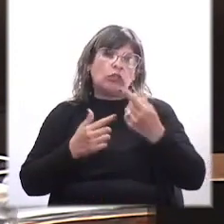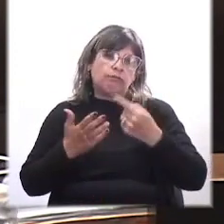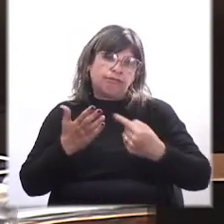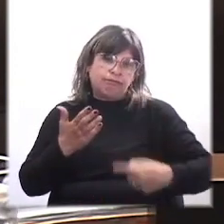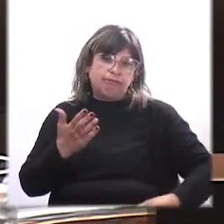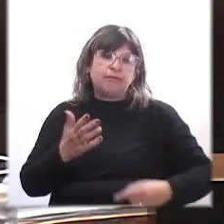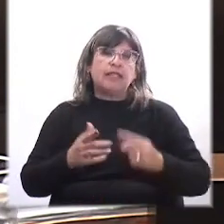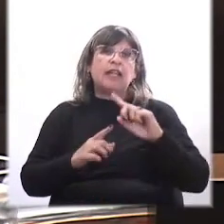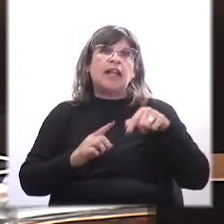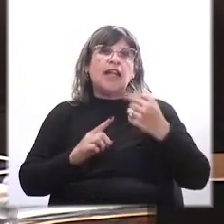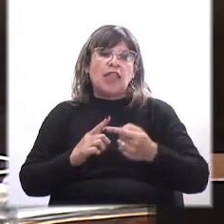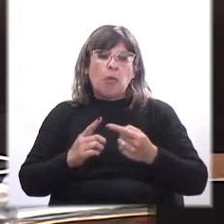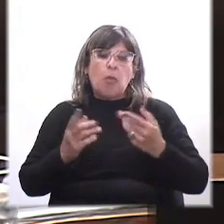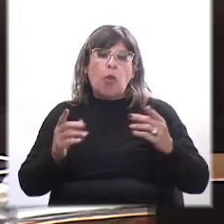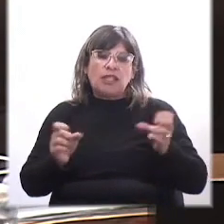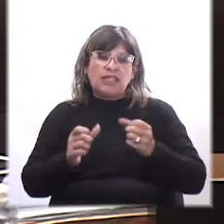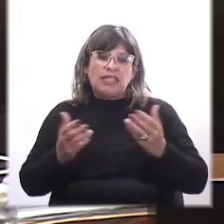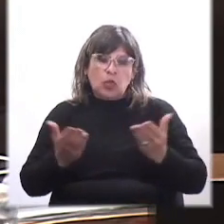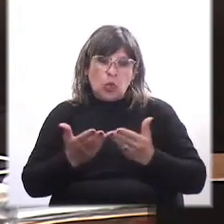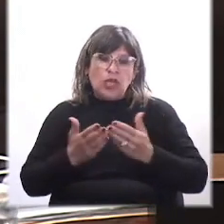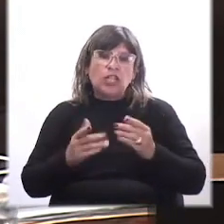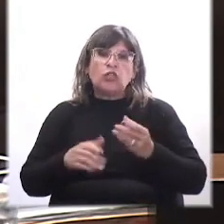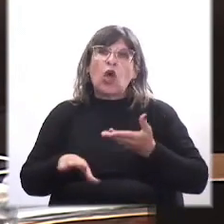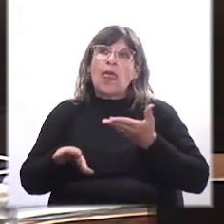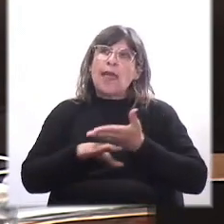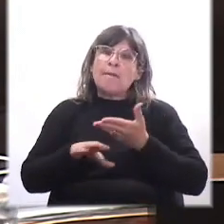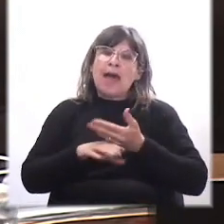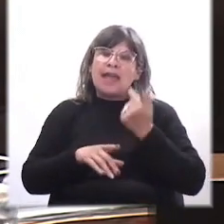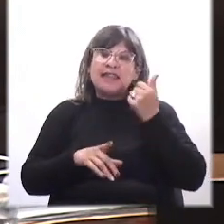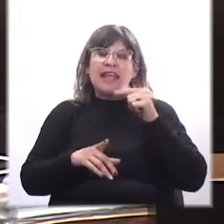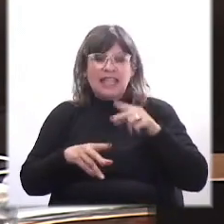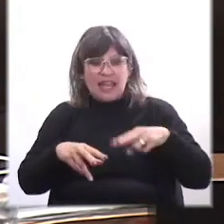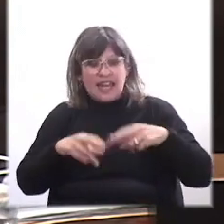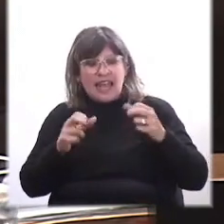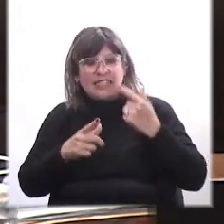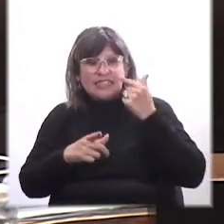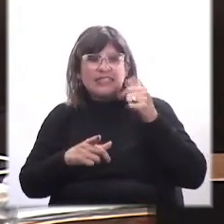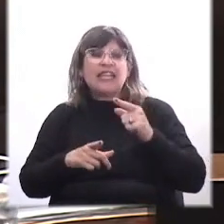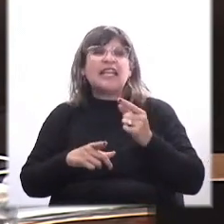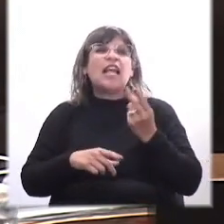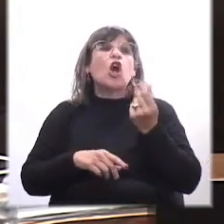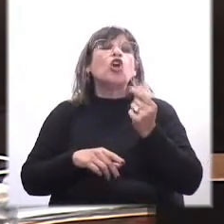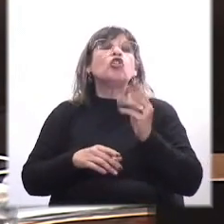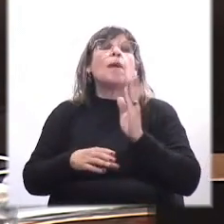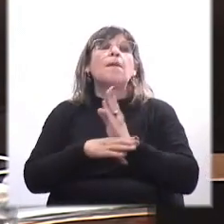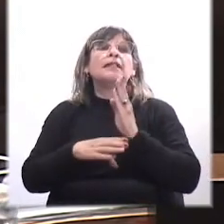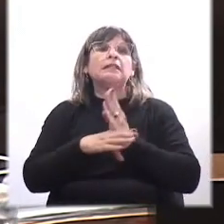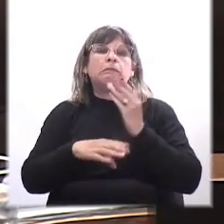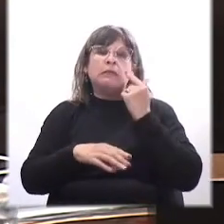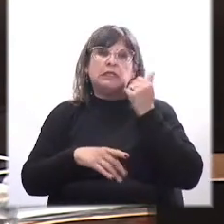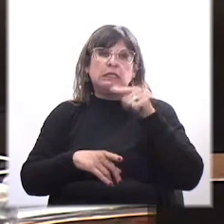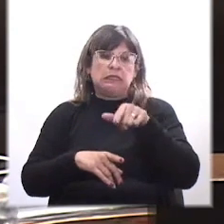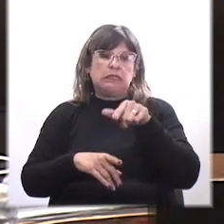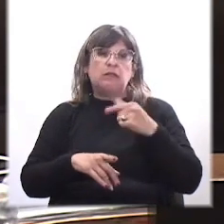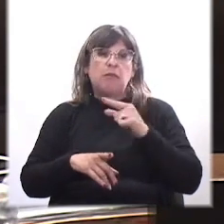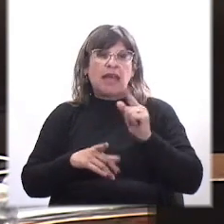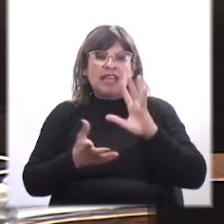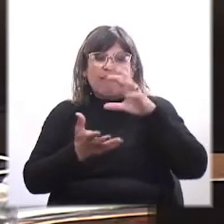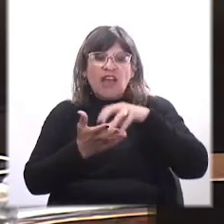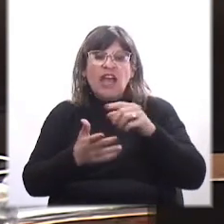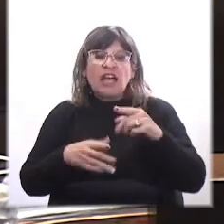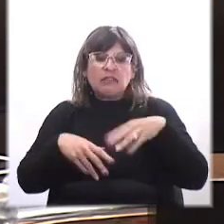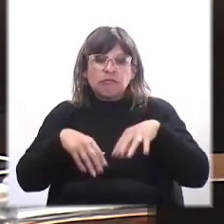Luego debería realizarse un estudio de demanda, análisis de disponibilidad y costo de la materia prima, identificar su